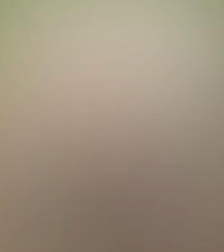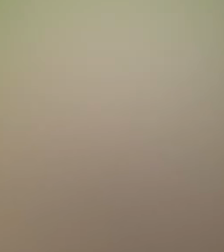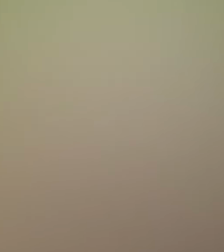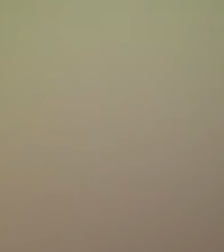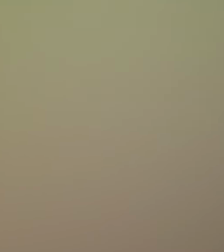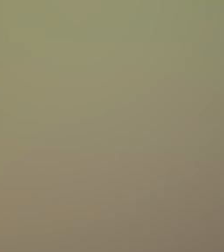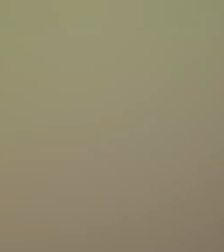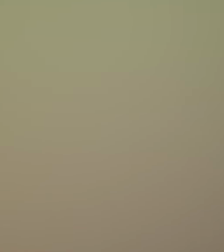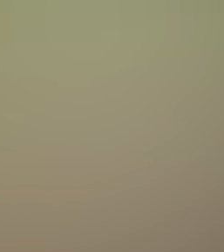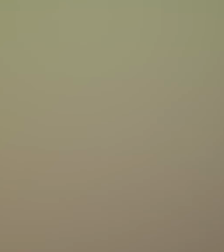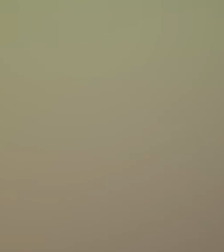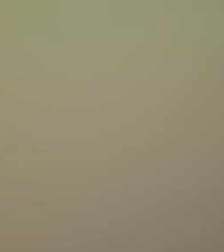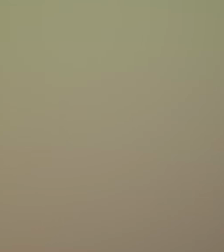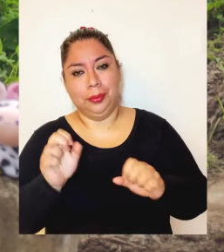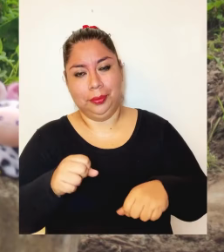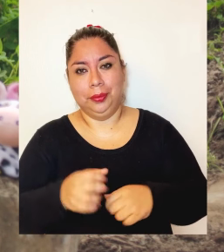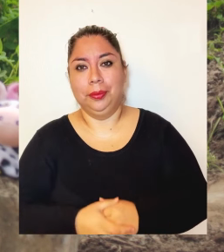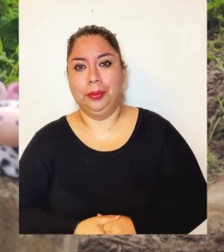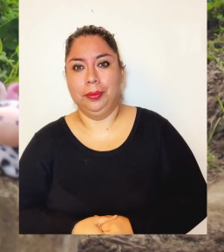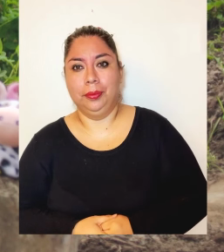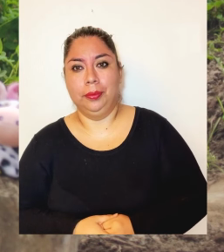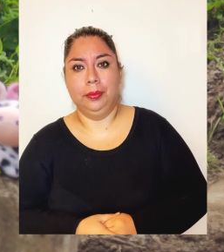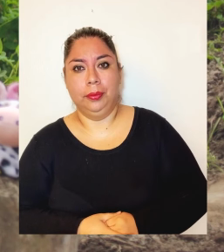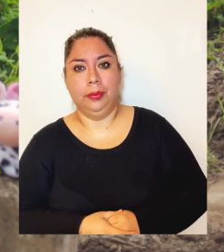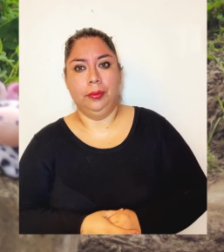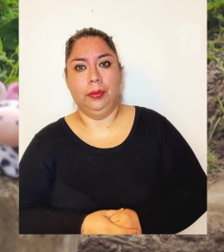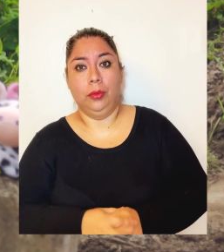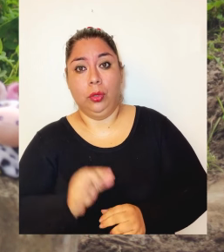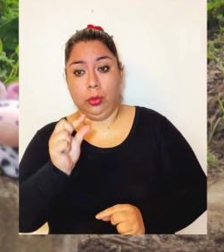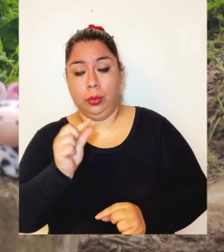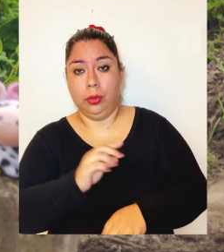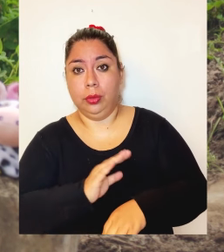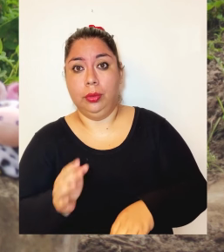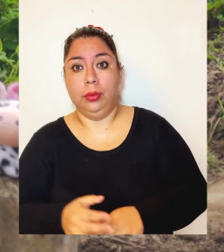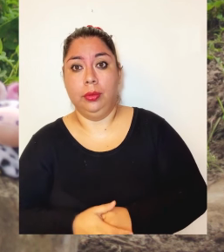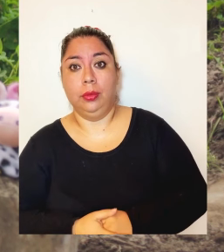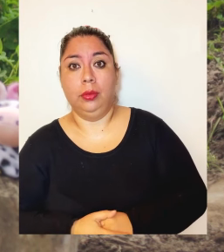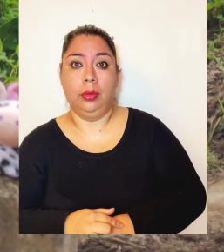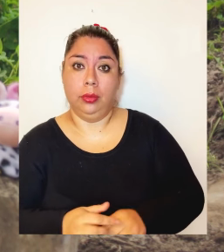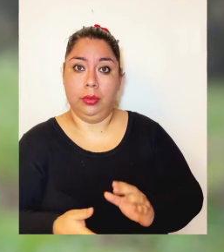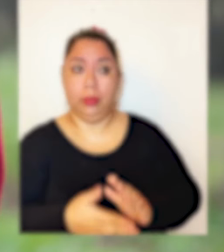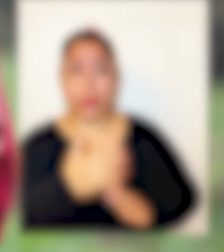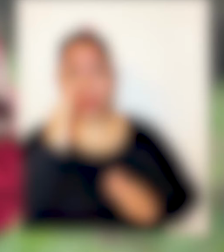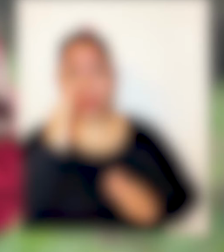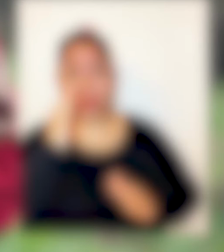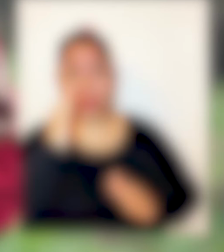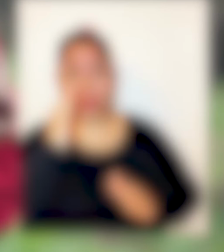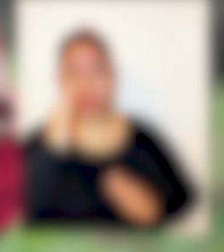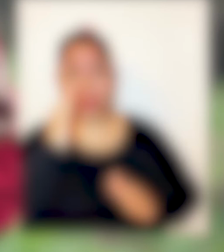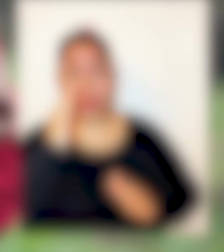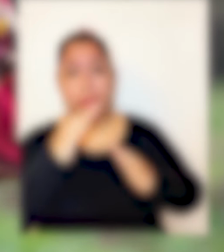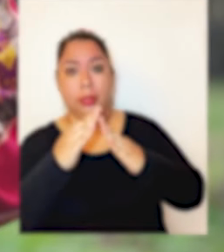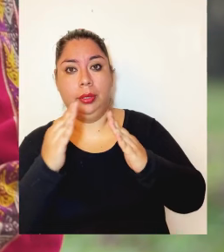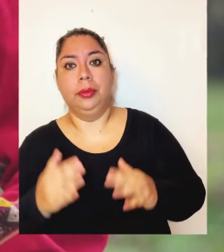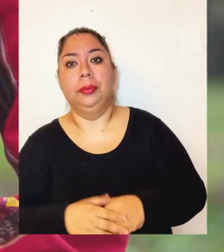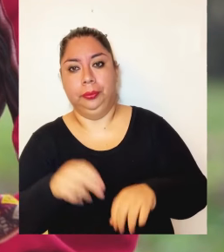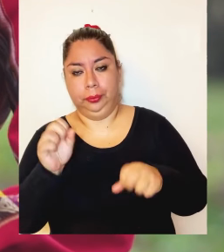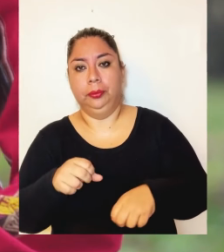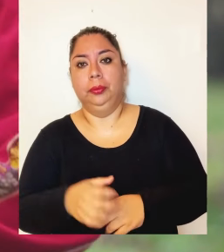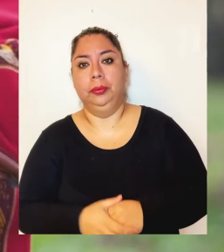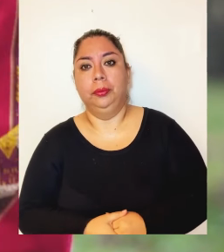hinari. Allinmi sami, askha malla suyariwa ña ripusuni wasita.